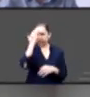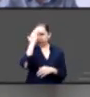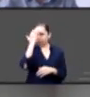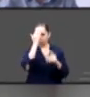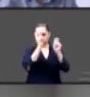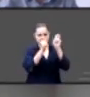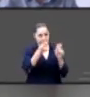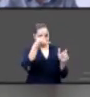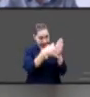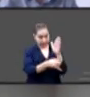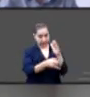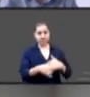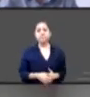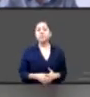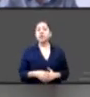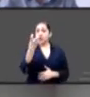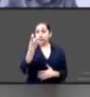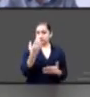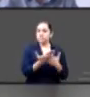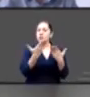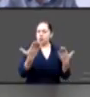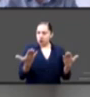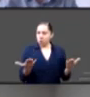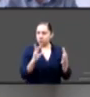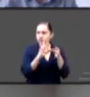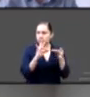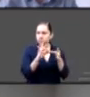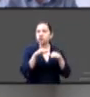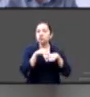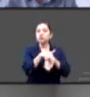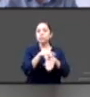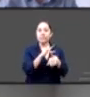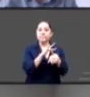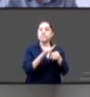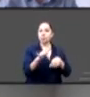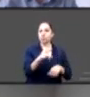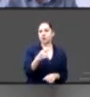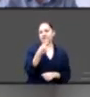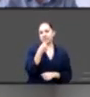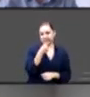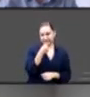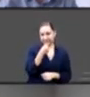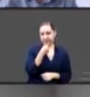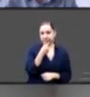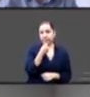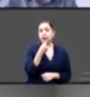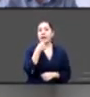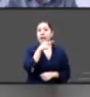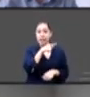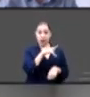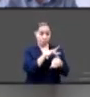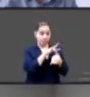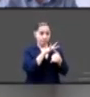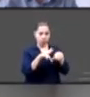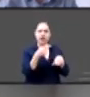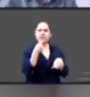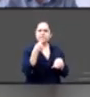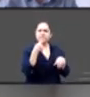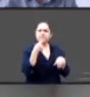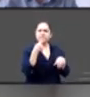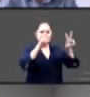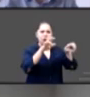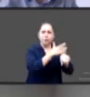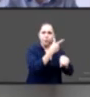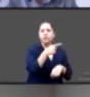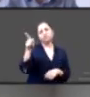es el delito de pornografía infantil. Conocido como pornografía infantil porque así se regula en nuestras legislaciones criminales alrededor del